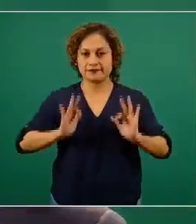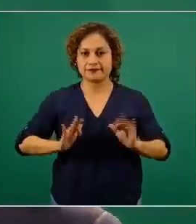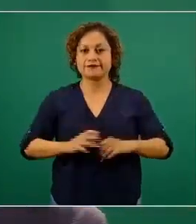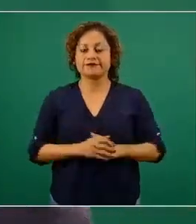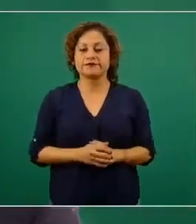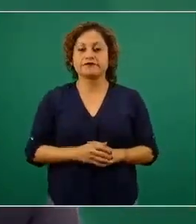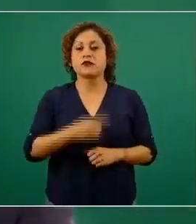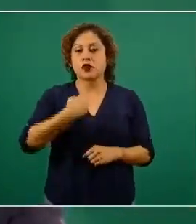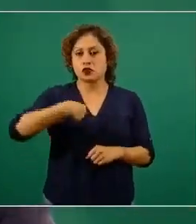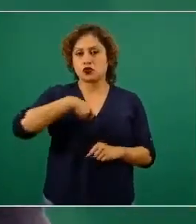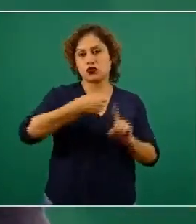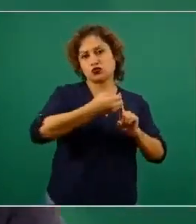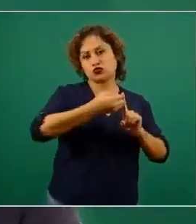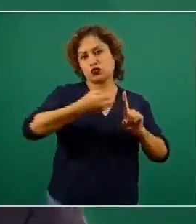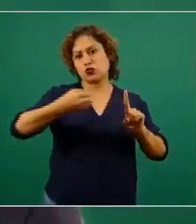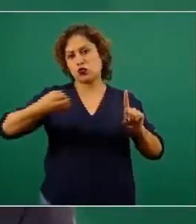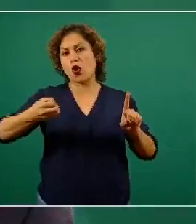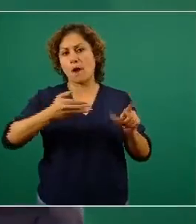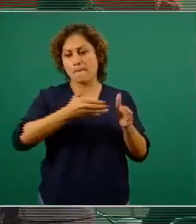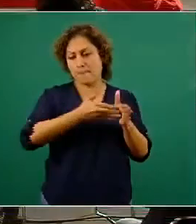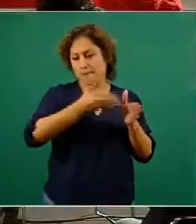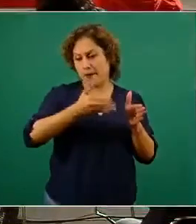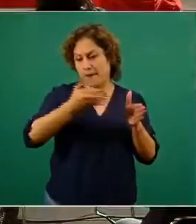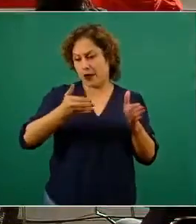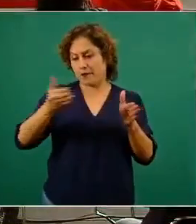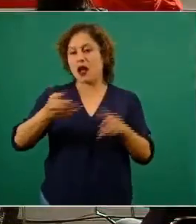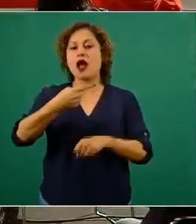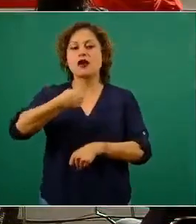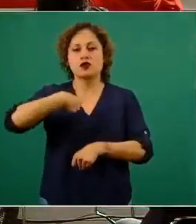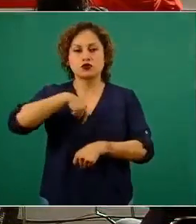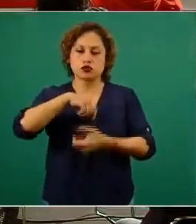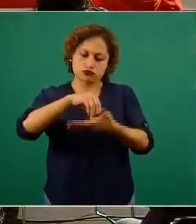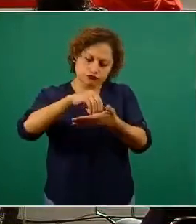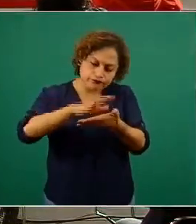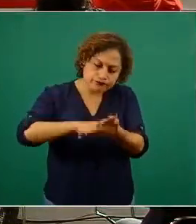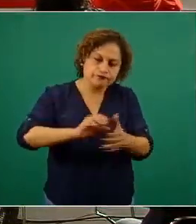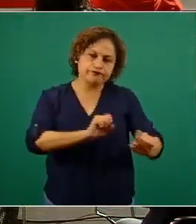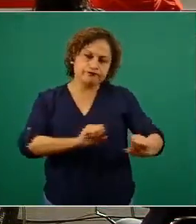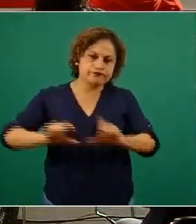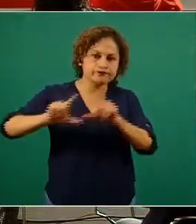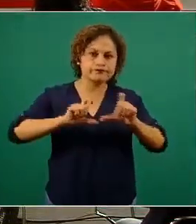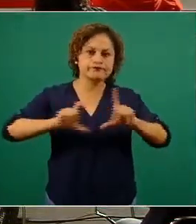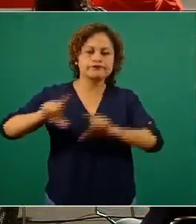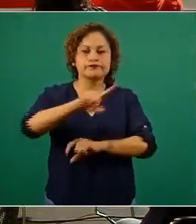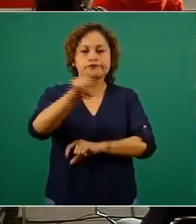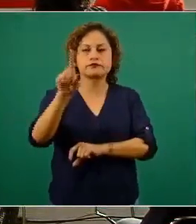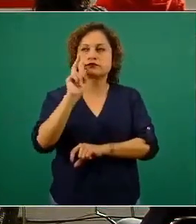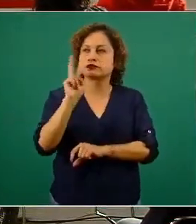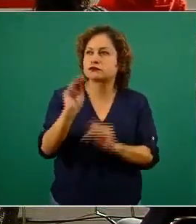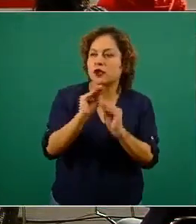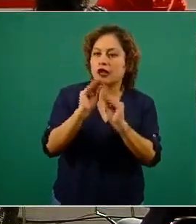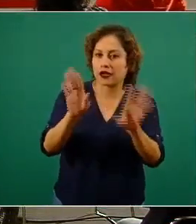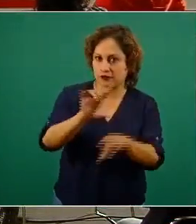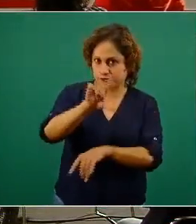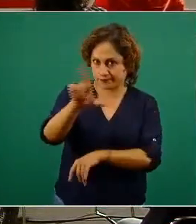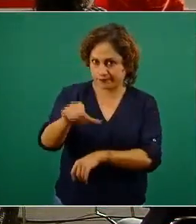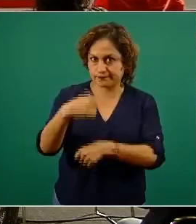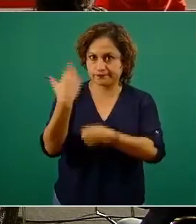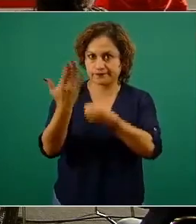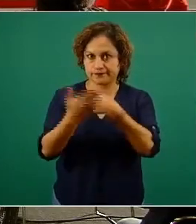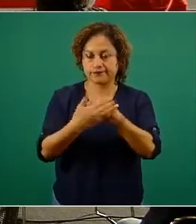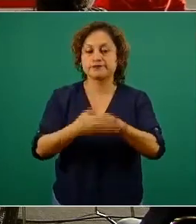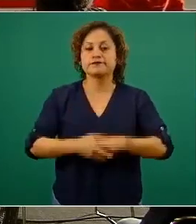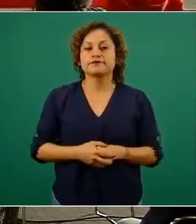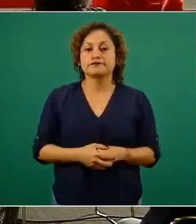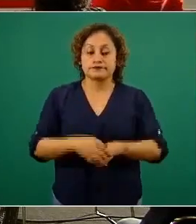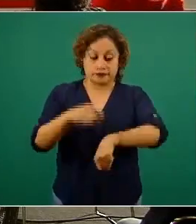pero les vamos a ir dando detalles, vamos a traer unas diapositivas, vamos a mostrar la localización, etcétera. Tratando de atender en los pocos minutos que nos